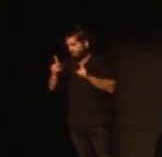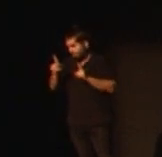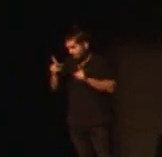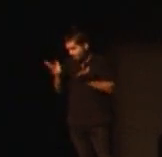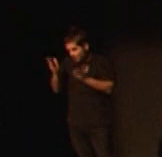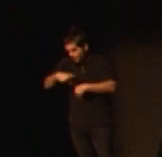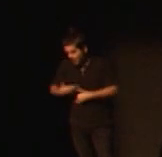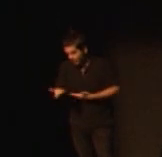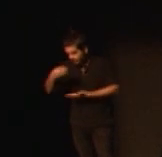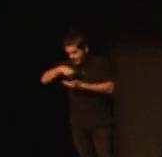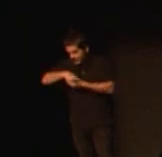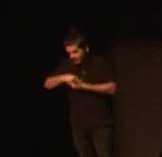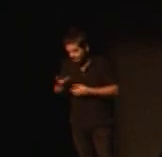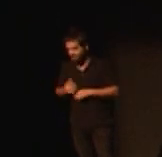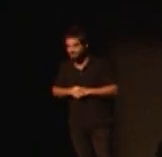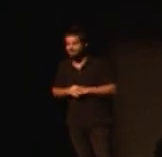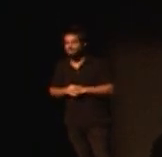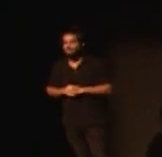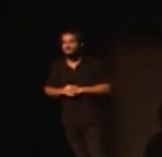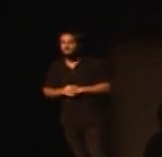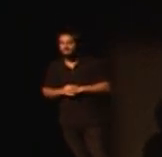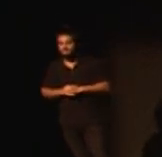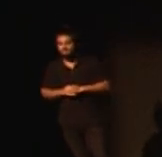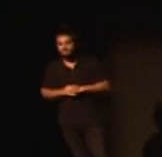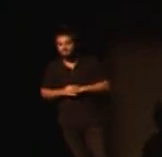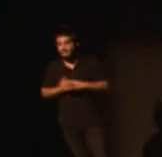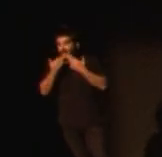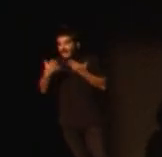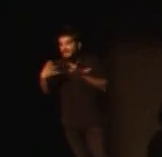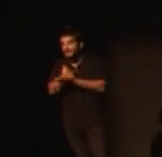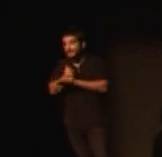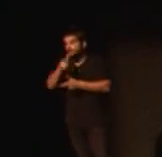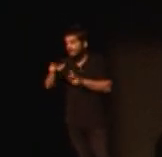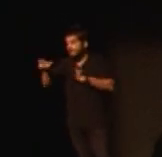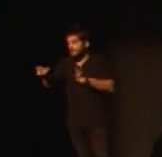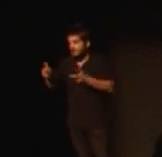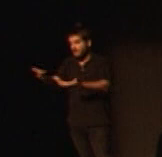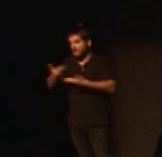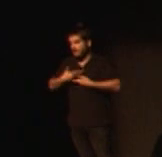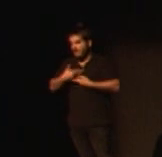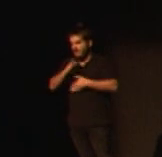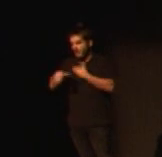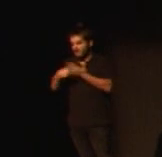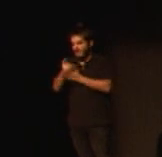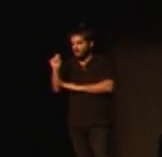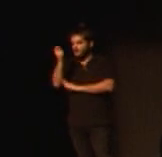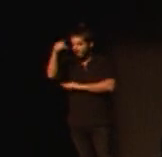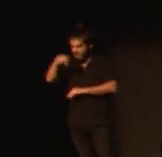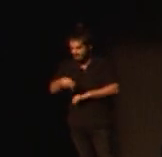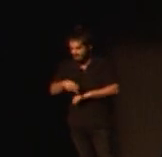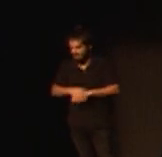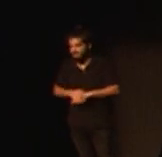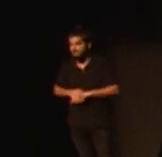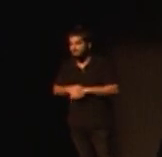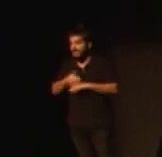agradezco profundamente que nos hayan ayudado a llegar hasta aquí. Alquibarsa no es una simple empresa, es una familia, un equipo